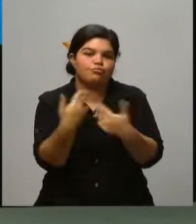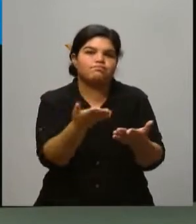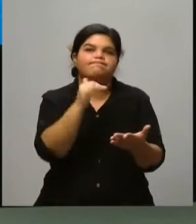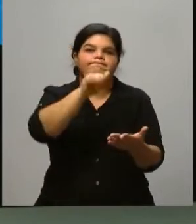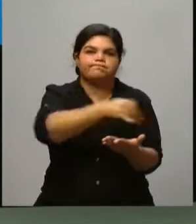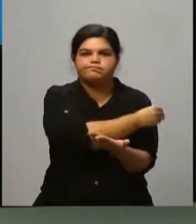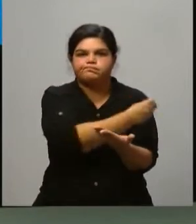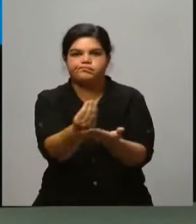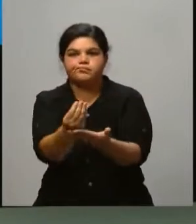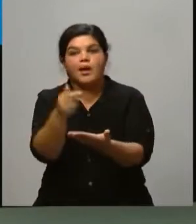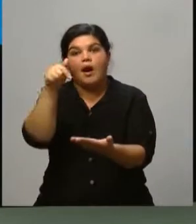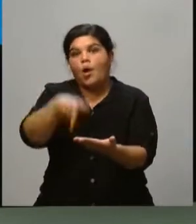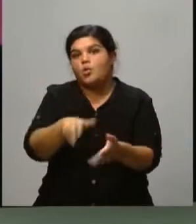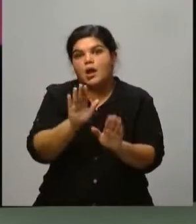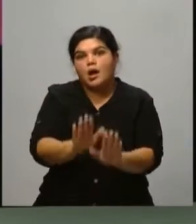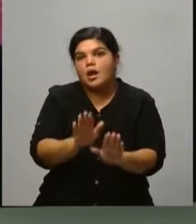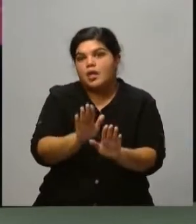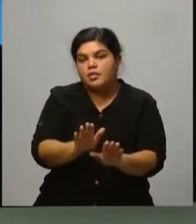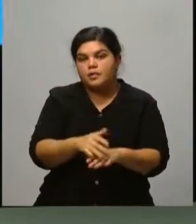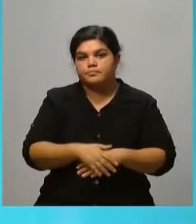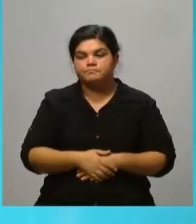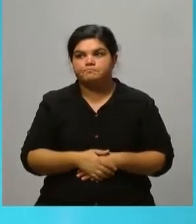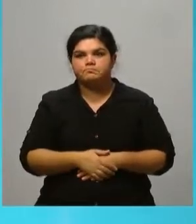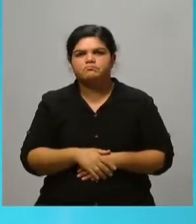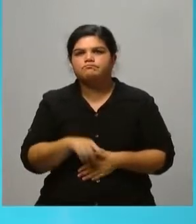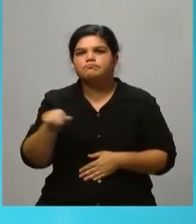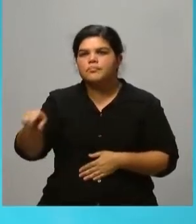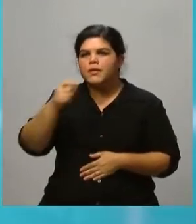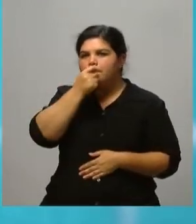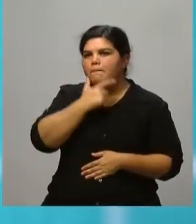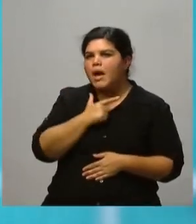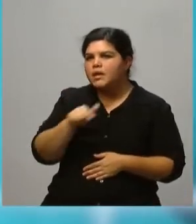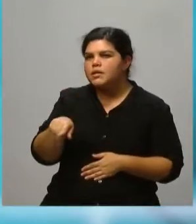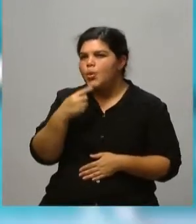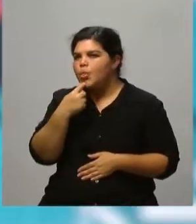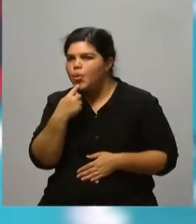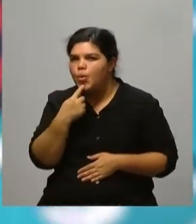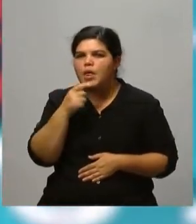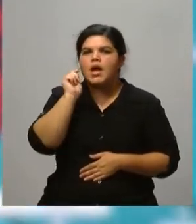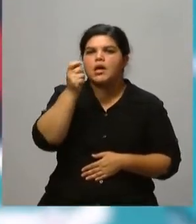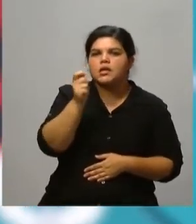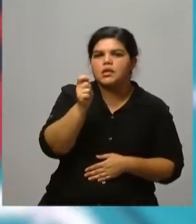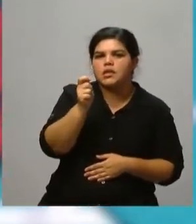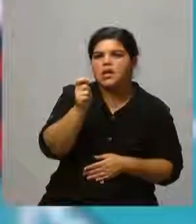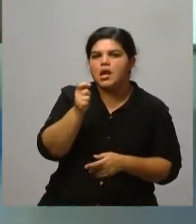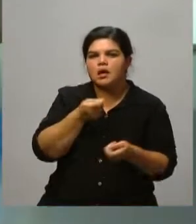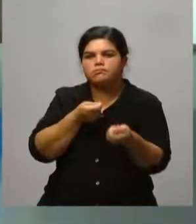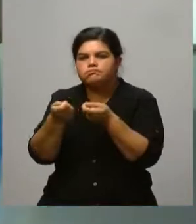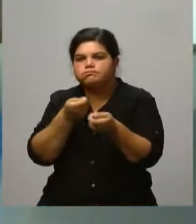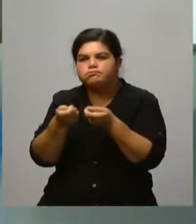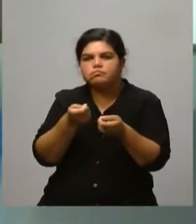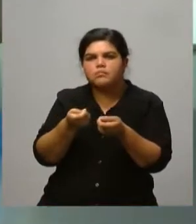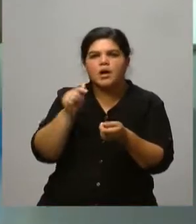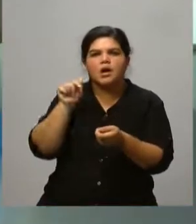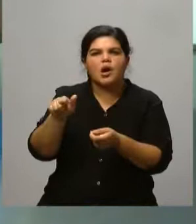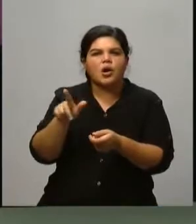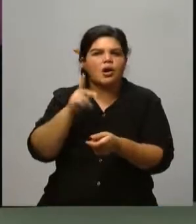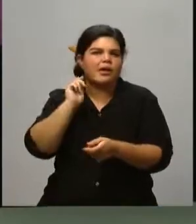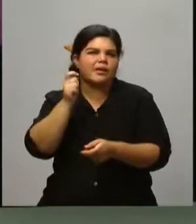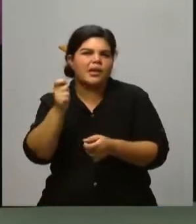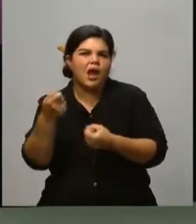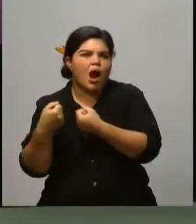Continuamos en Chat Político, estamos en el 30 de la TDA, 22 de Super Canal HD y seguimos hablando y analizando la política nacional y enseguida vamos a hacer